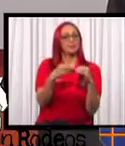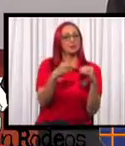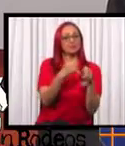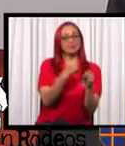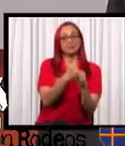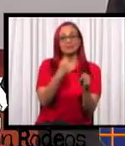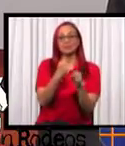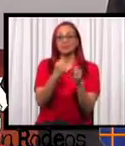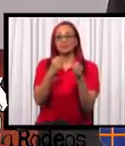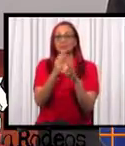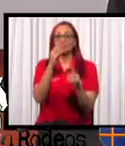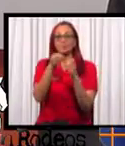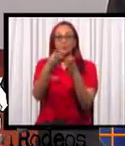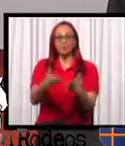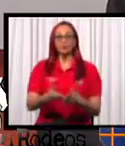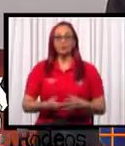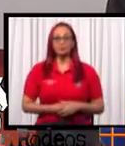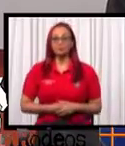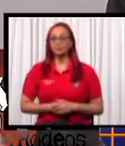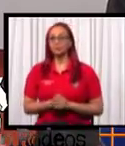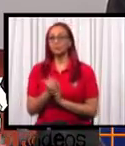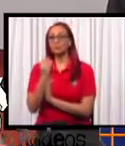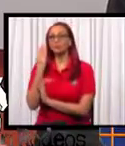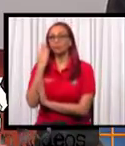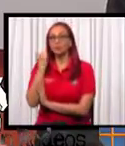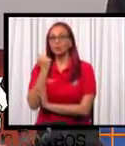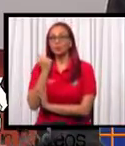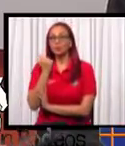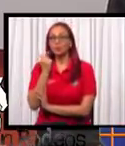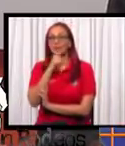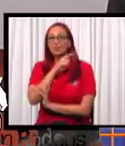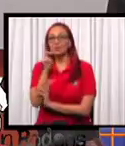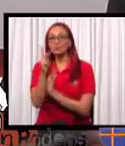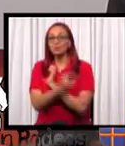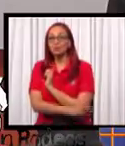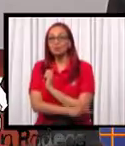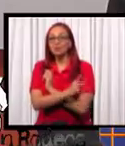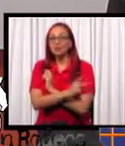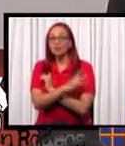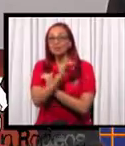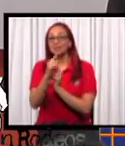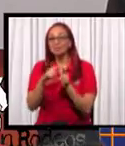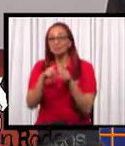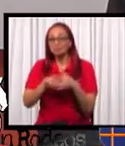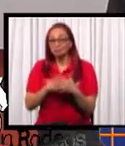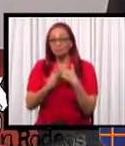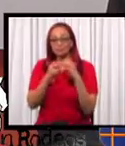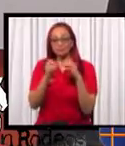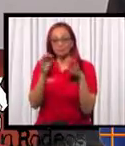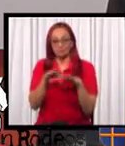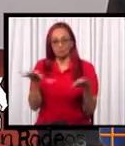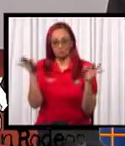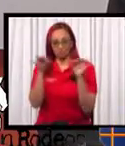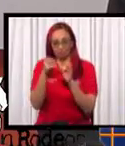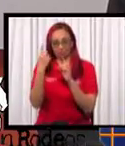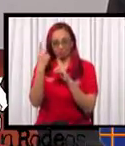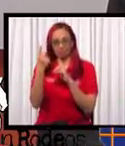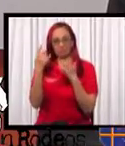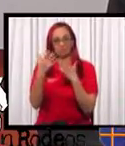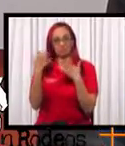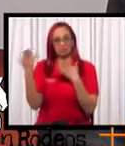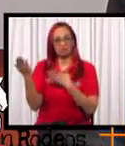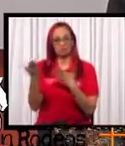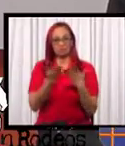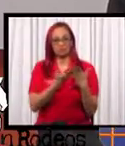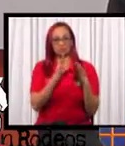perder. Se va a perder precisamente porque estos países, y aquí es donde radica lo más importante, son importadores netos de